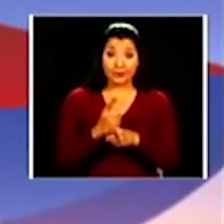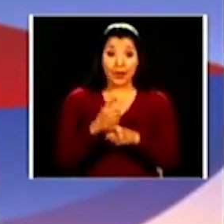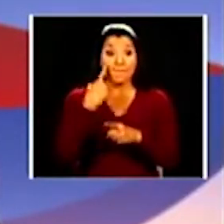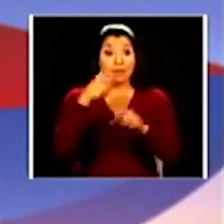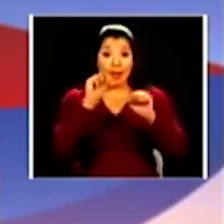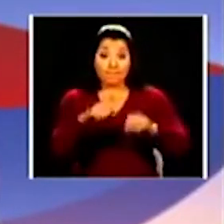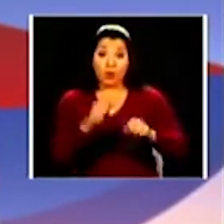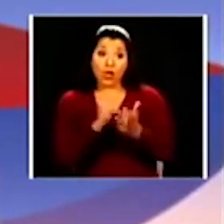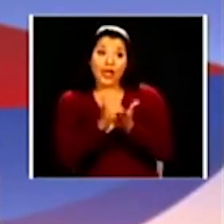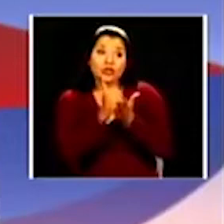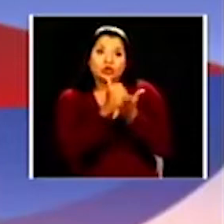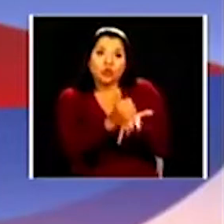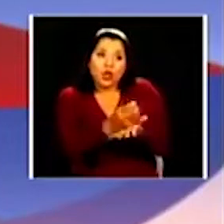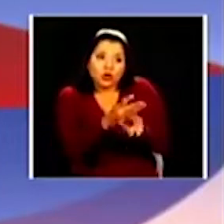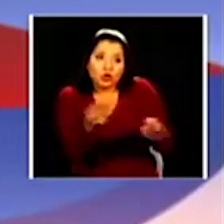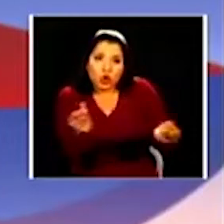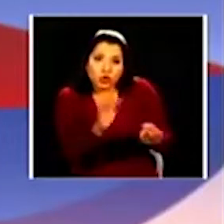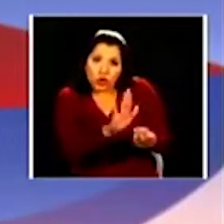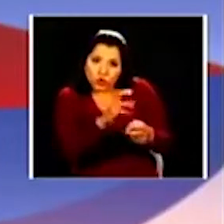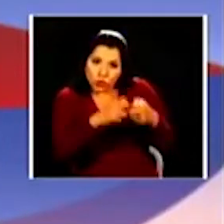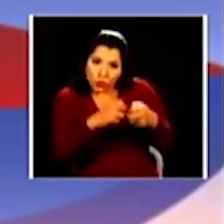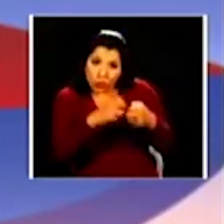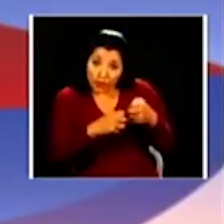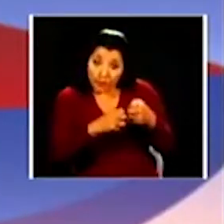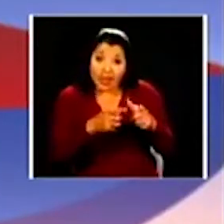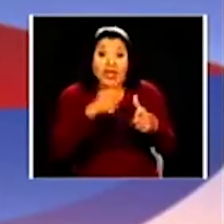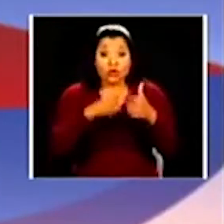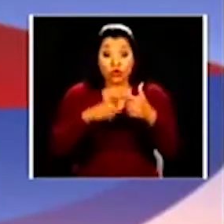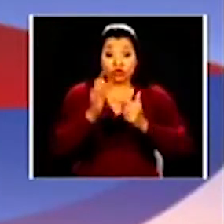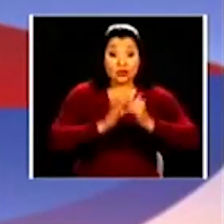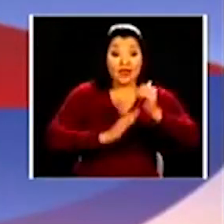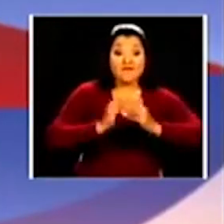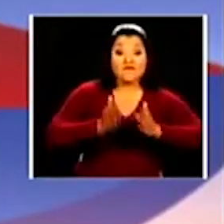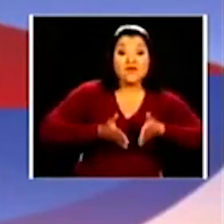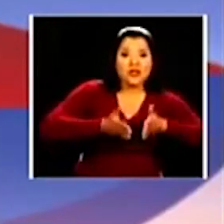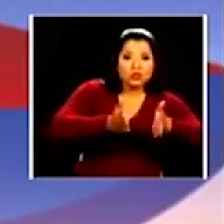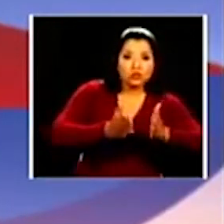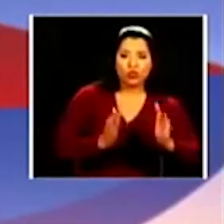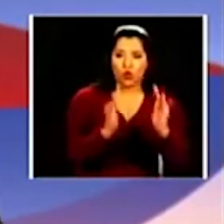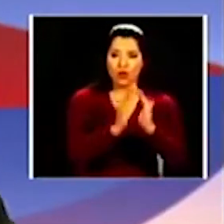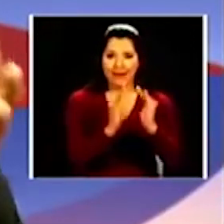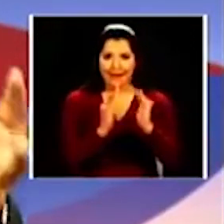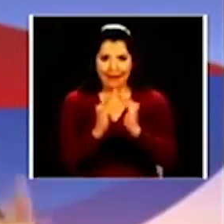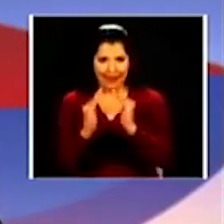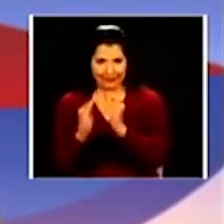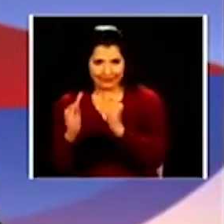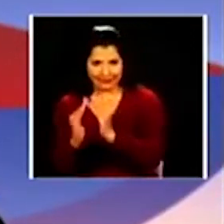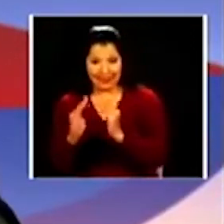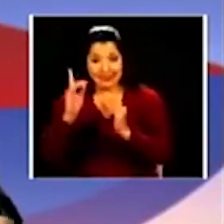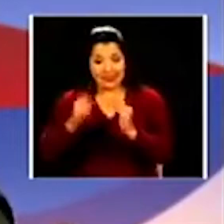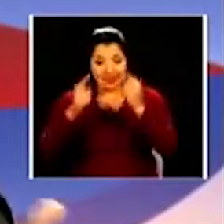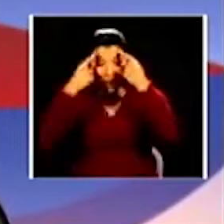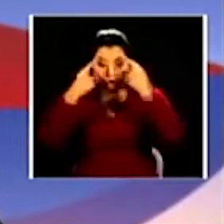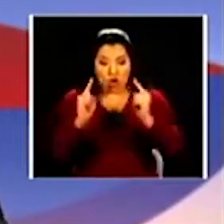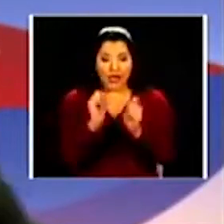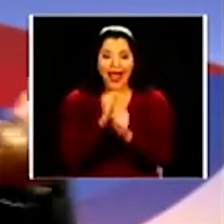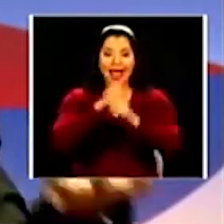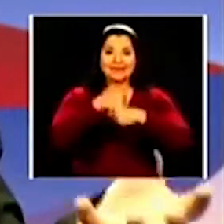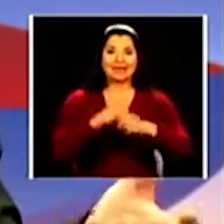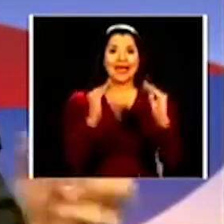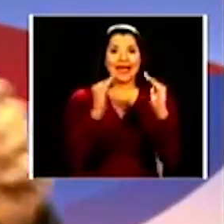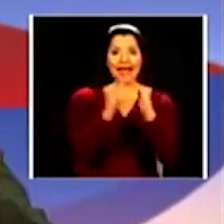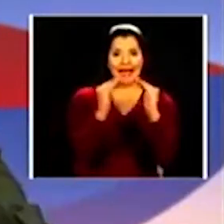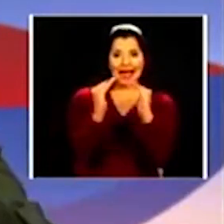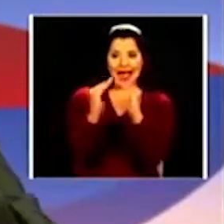darle solución a las personas. Entonces, en materia de infraestructura, en materia de creación de vivienda, tiene que construirse casas que ya tengan de alguna